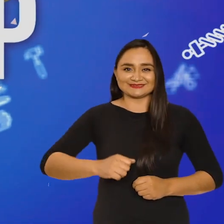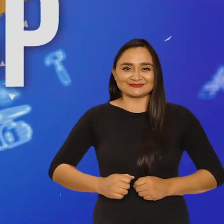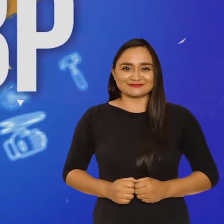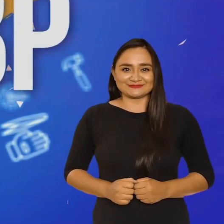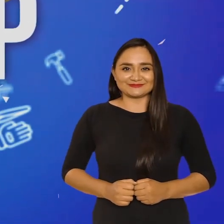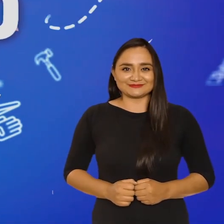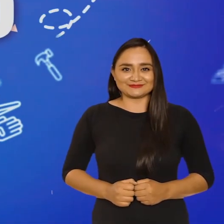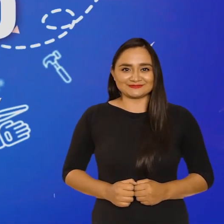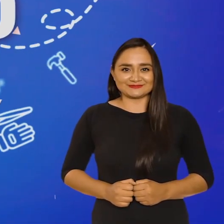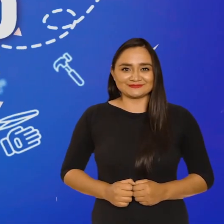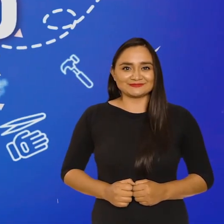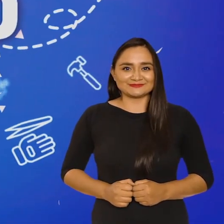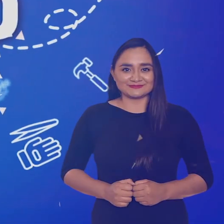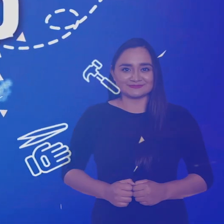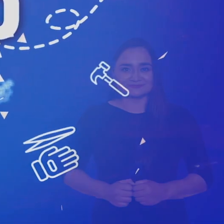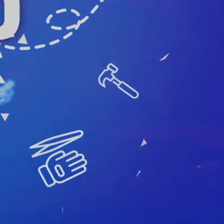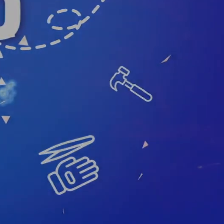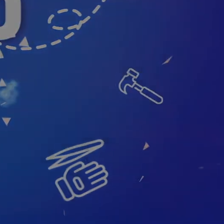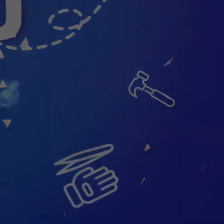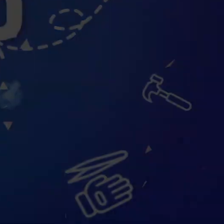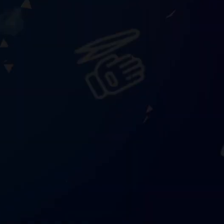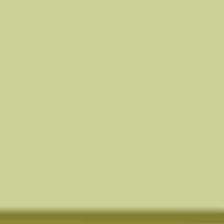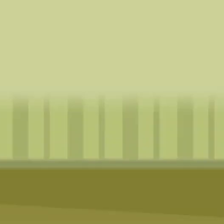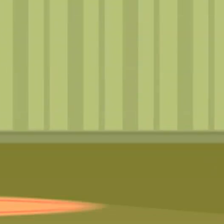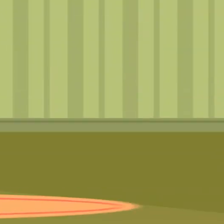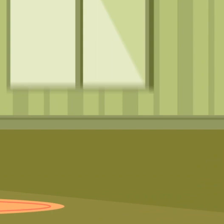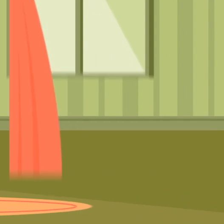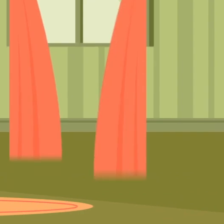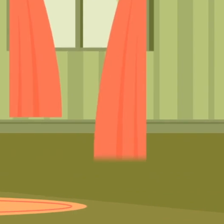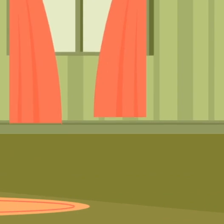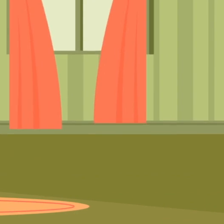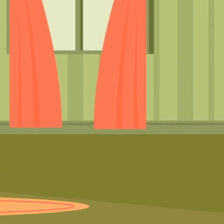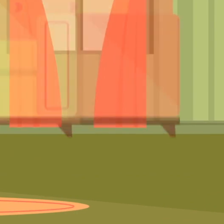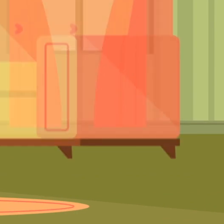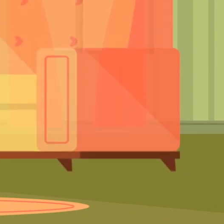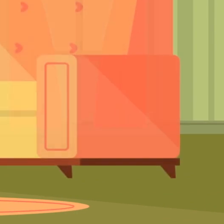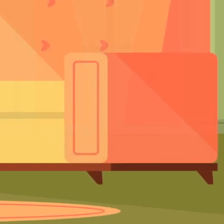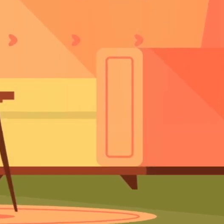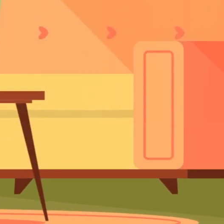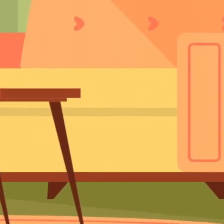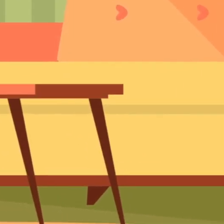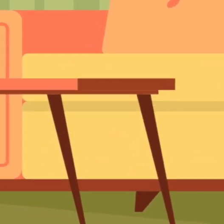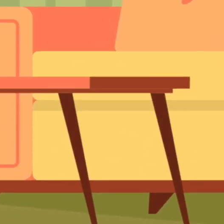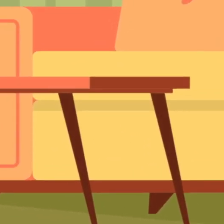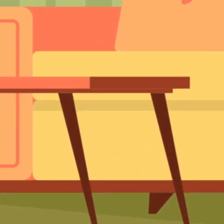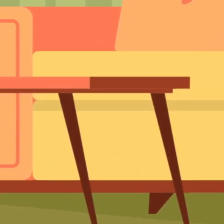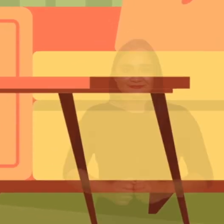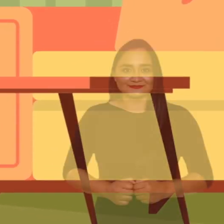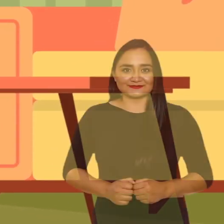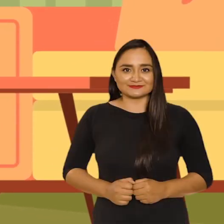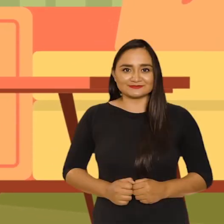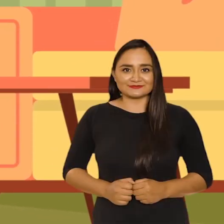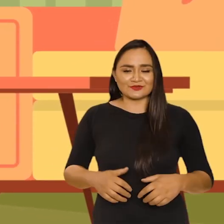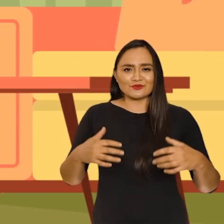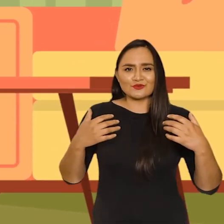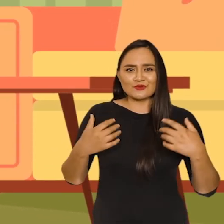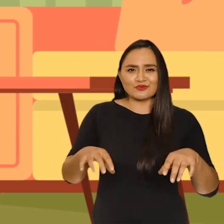La didáctica del ABP.